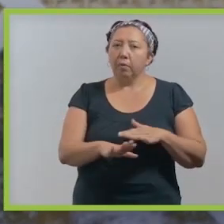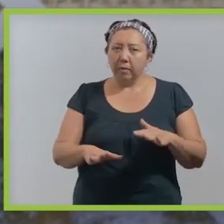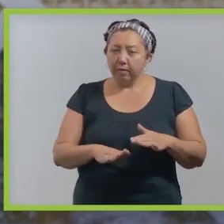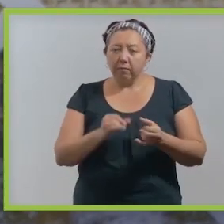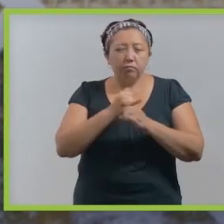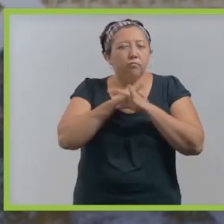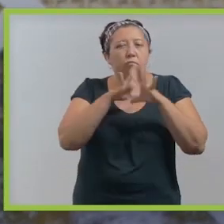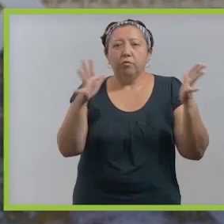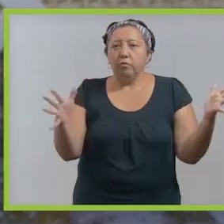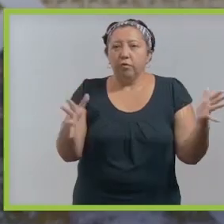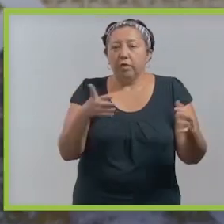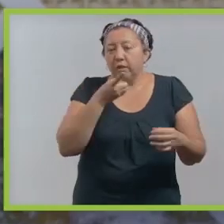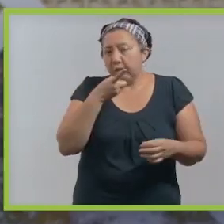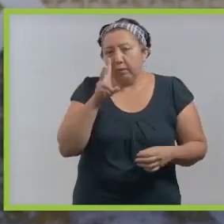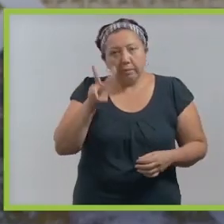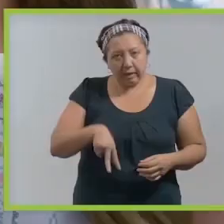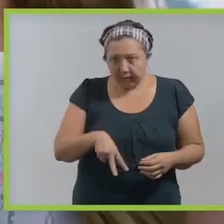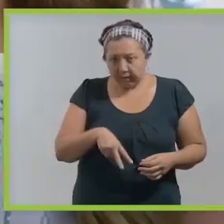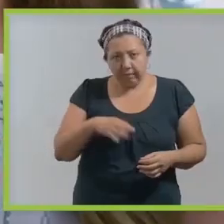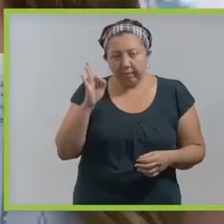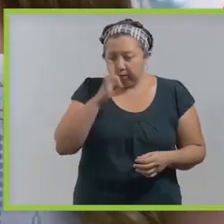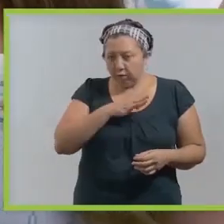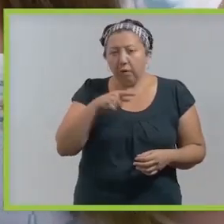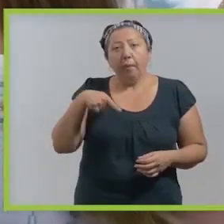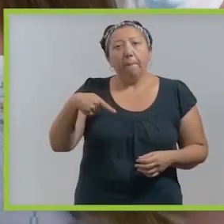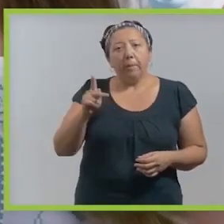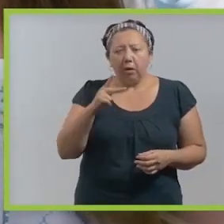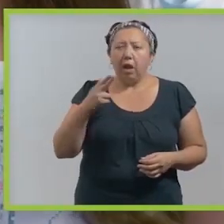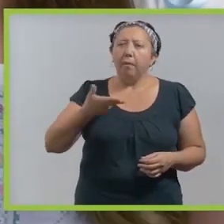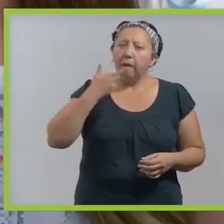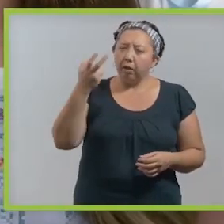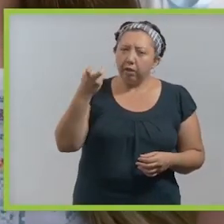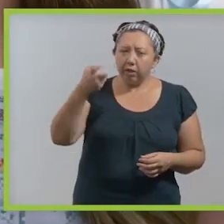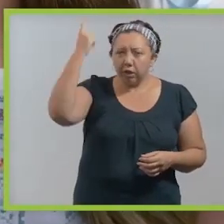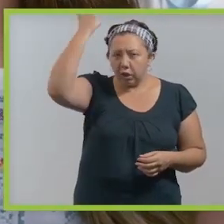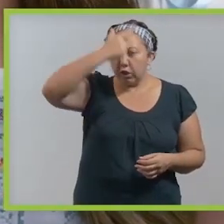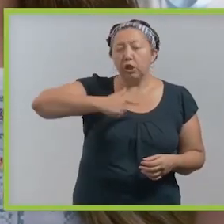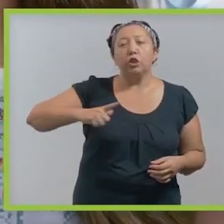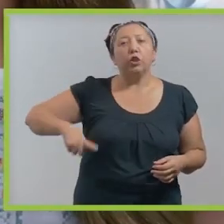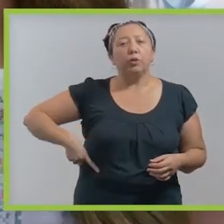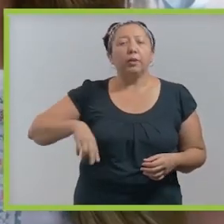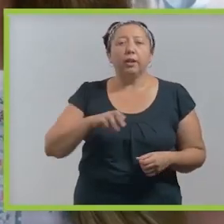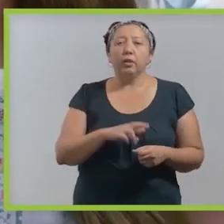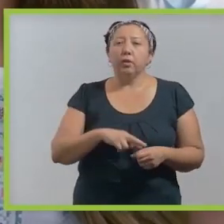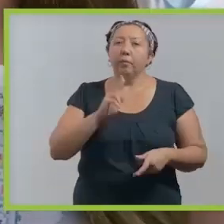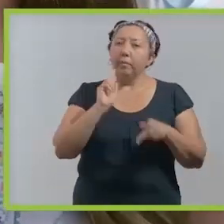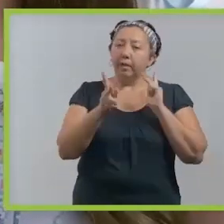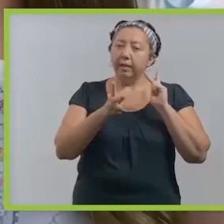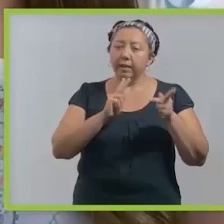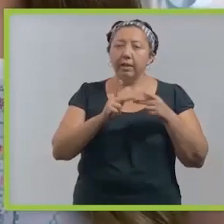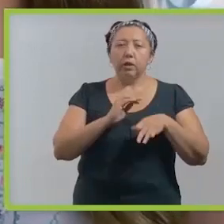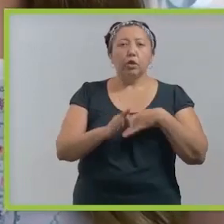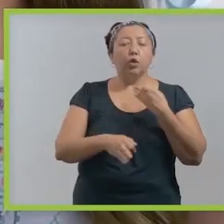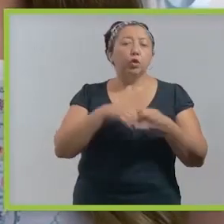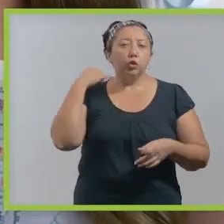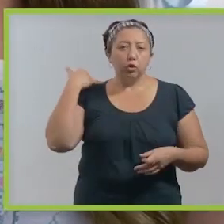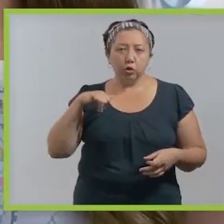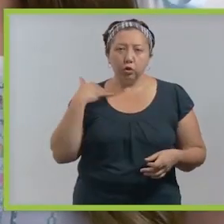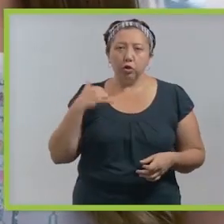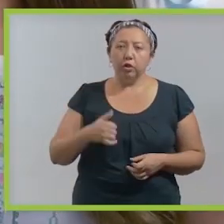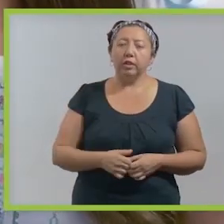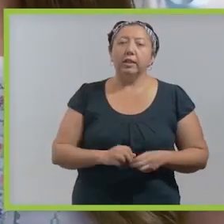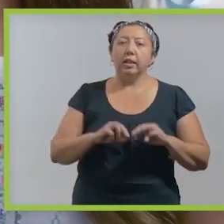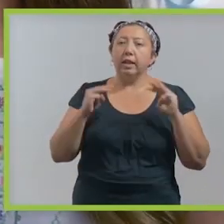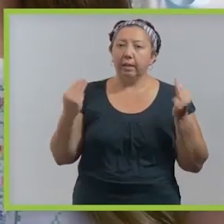en datos ni se apegan a la realidad. Por eso, aprovechando la charla de esta noche, gobernador, me gustaría que nos comparta a todos los